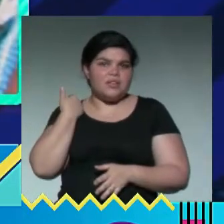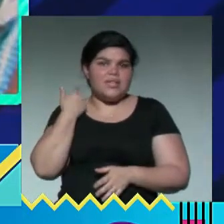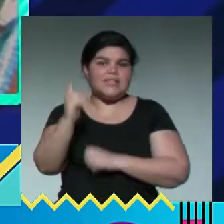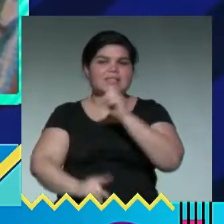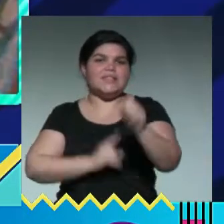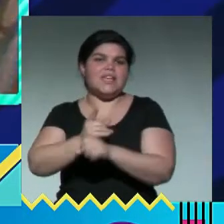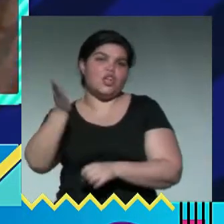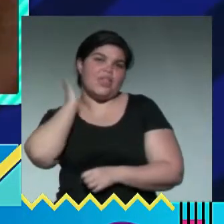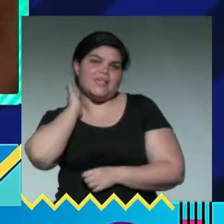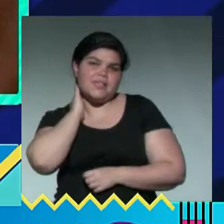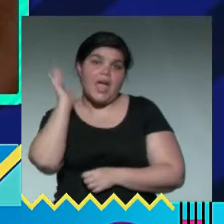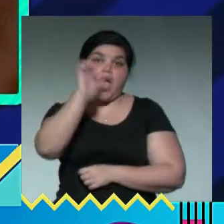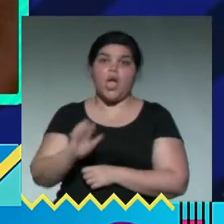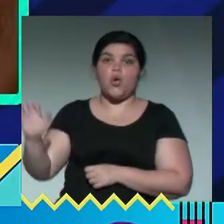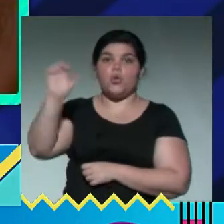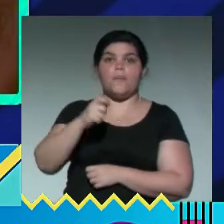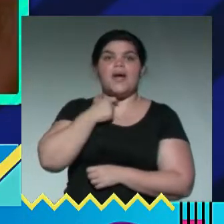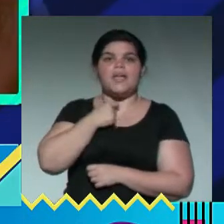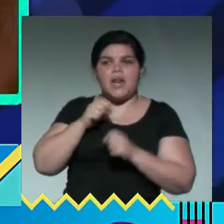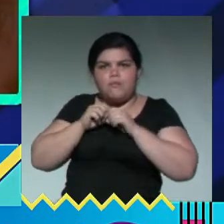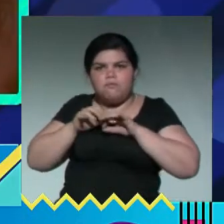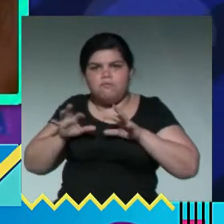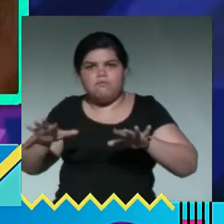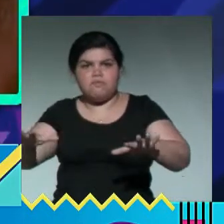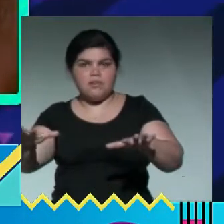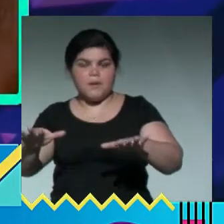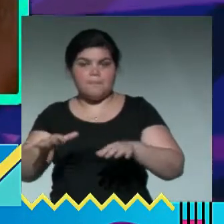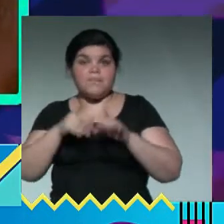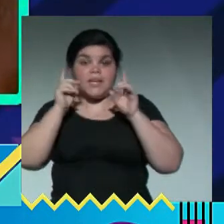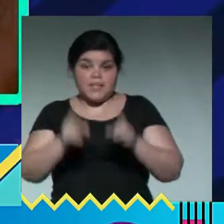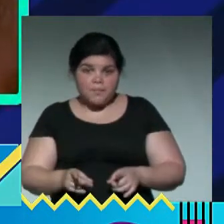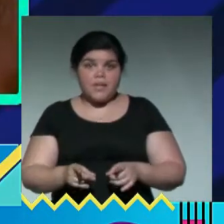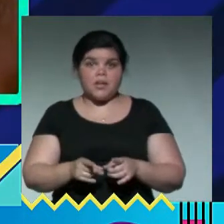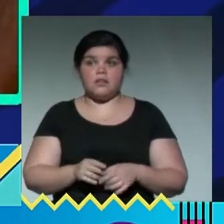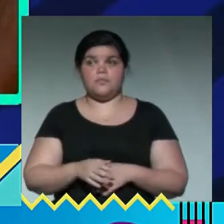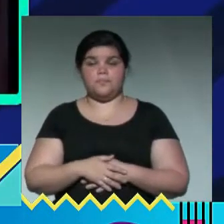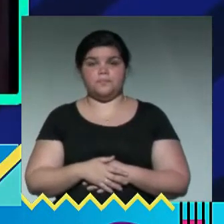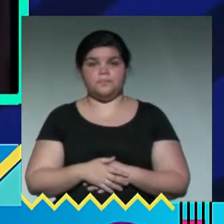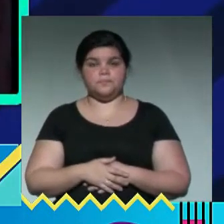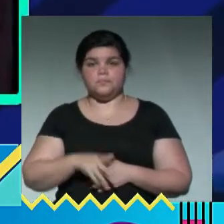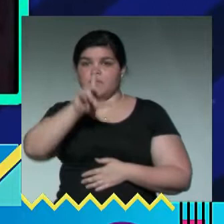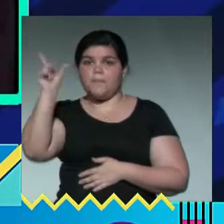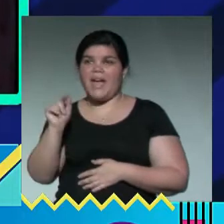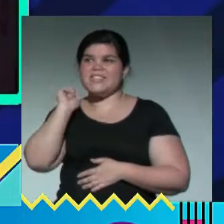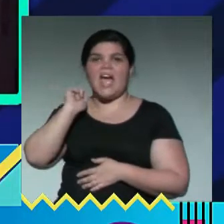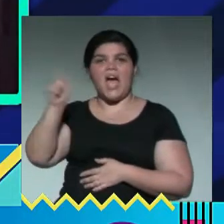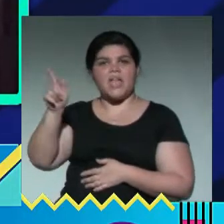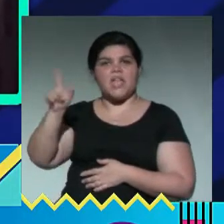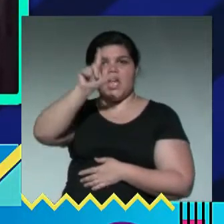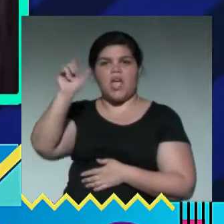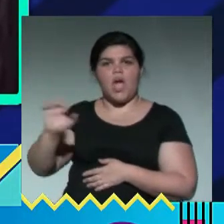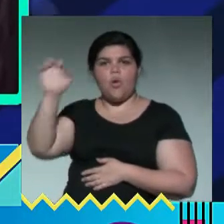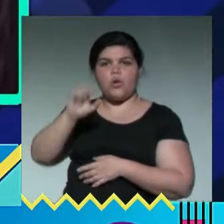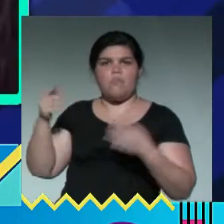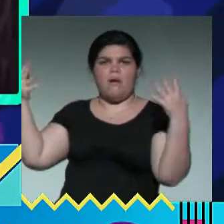donde Europa quería expandirse, donde había enfrentamientos entre los países europeos,